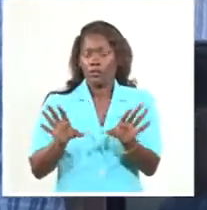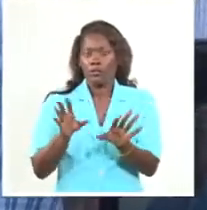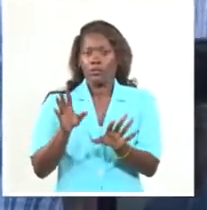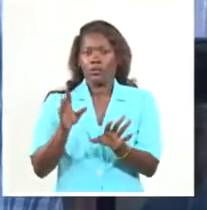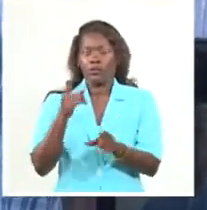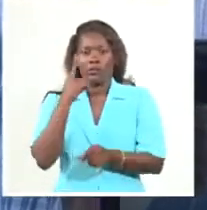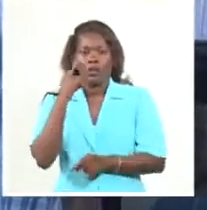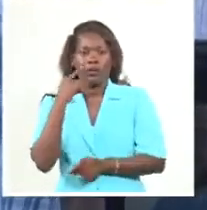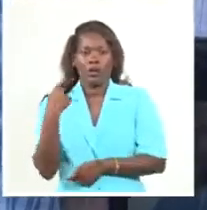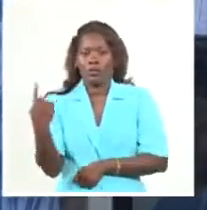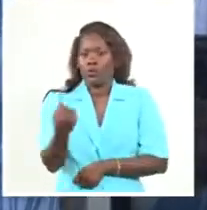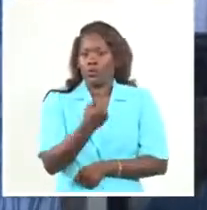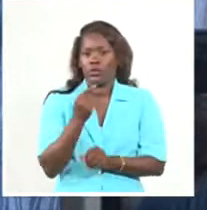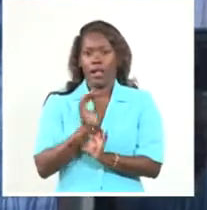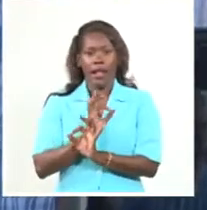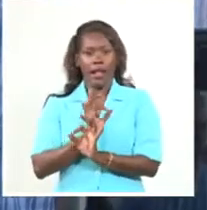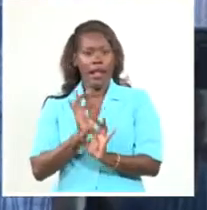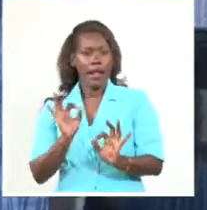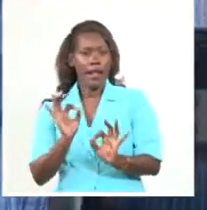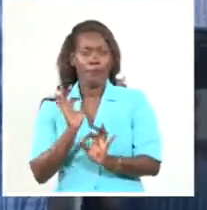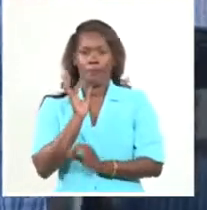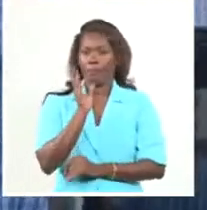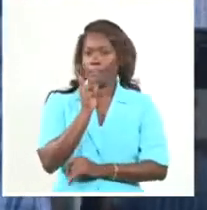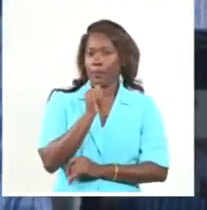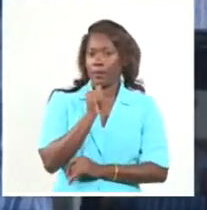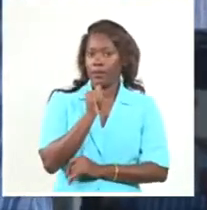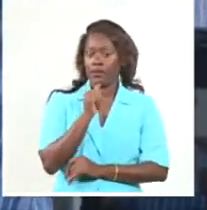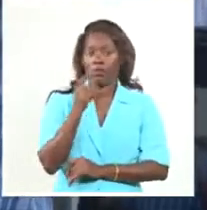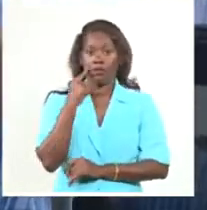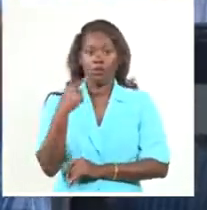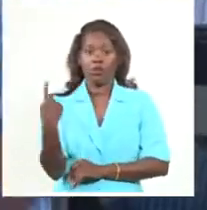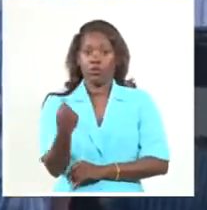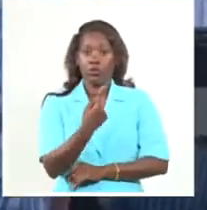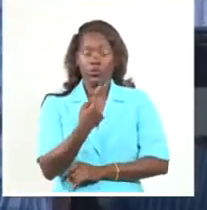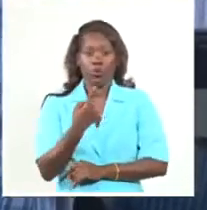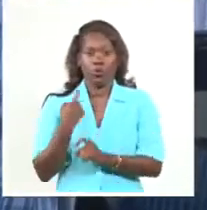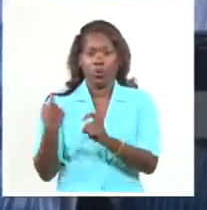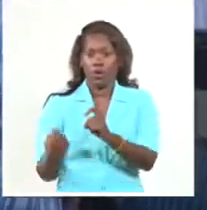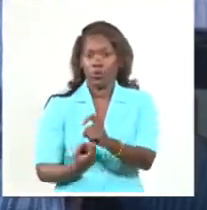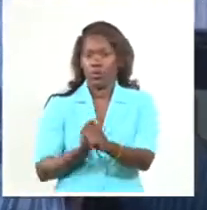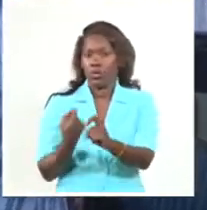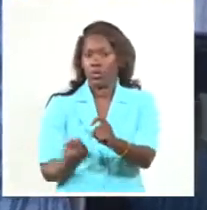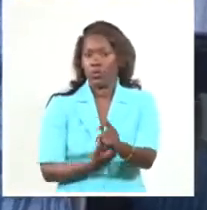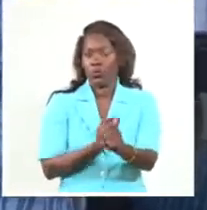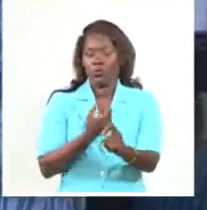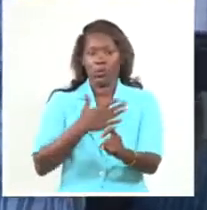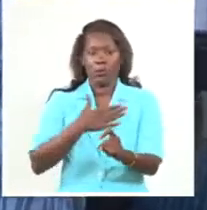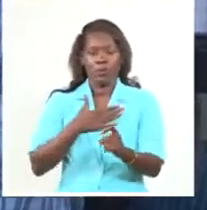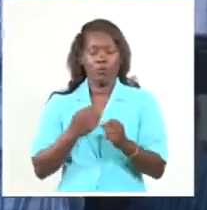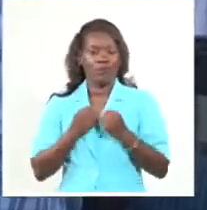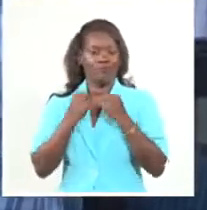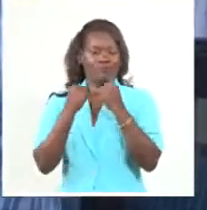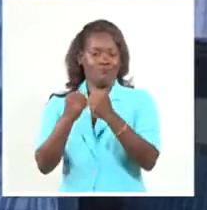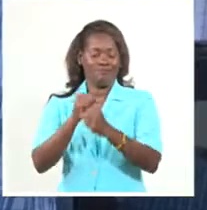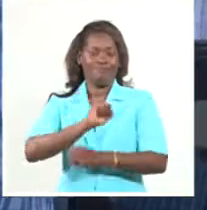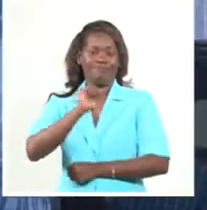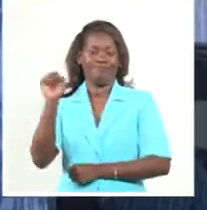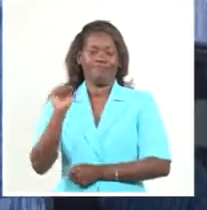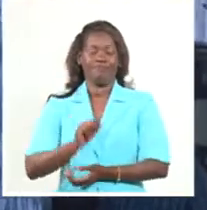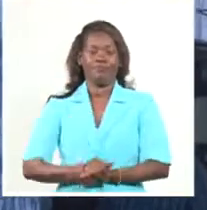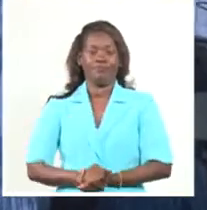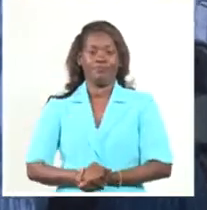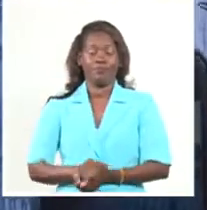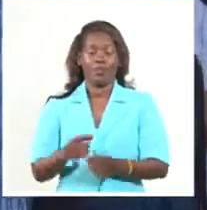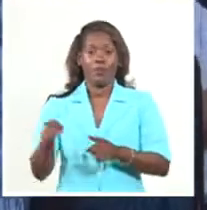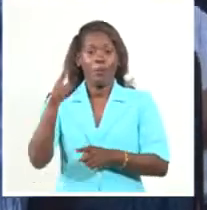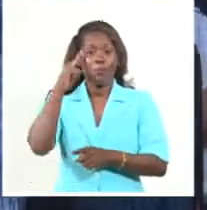conservado. Cuidado y el espíritu de lucha, de resistencia, no dejarse vencer por y nada. De seguir avanzando. Y el bloqueo no nos